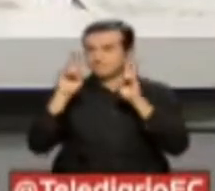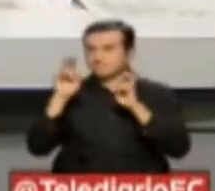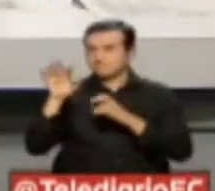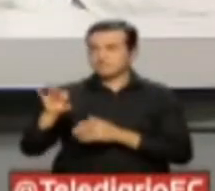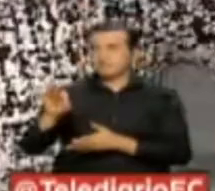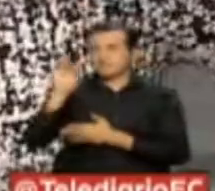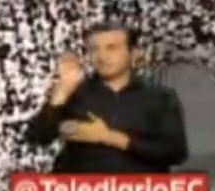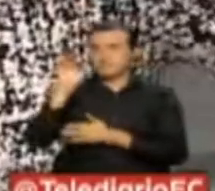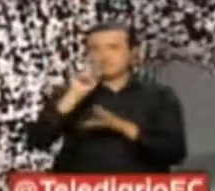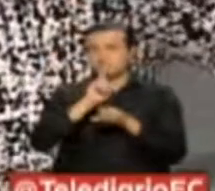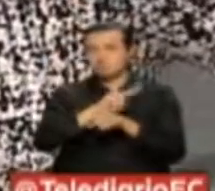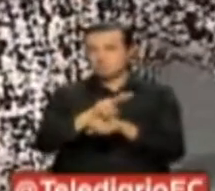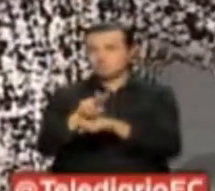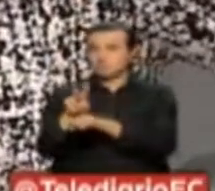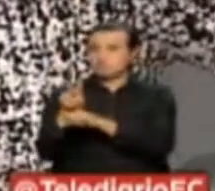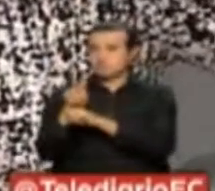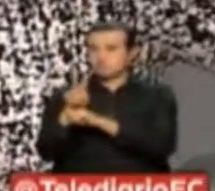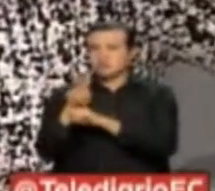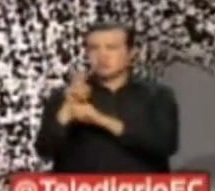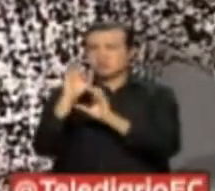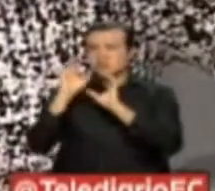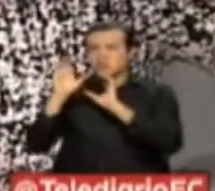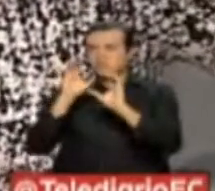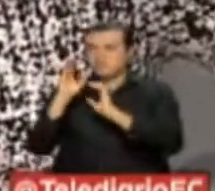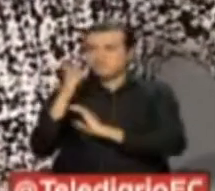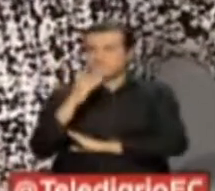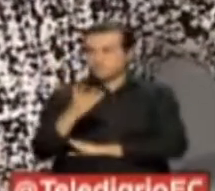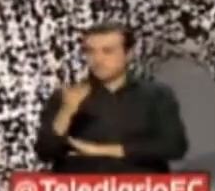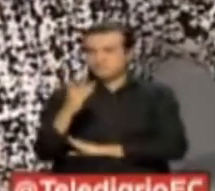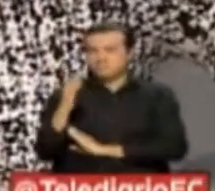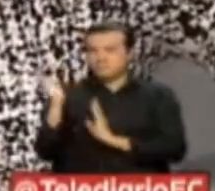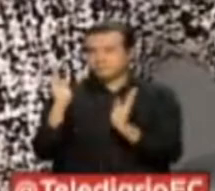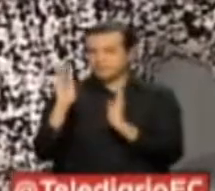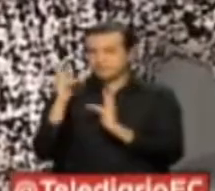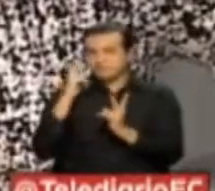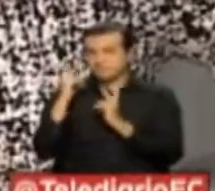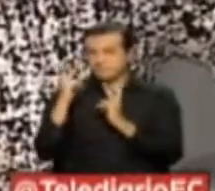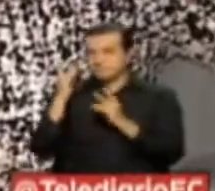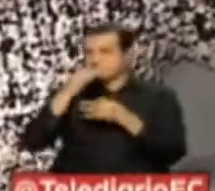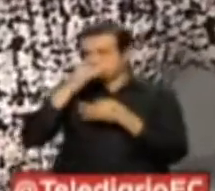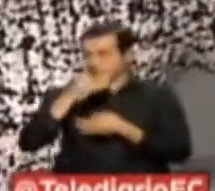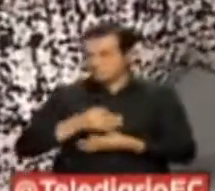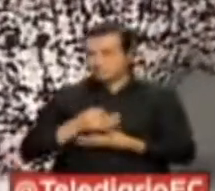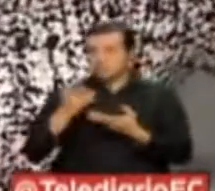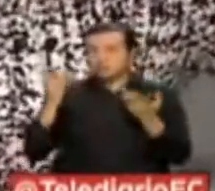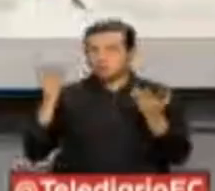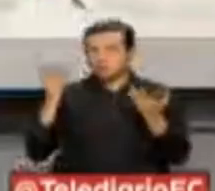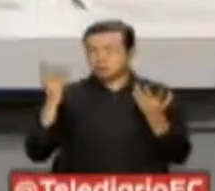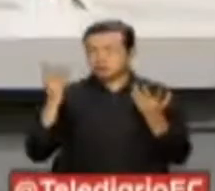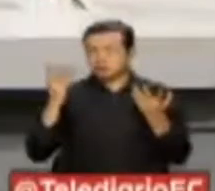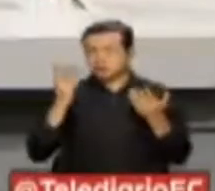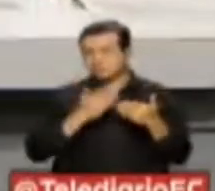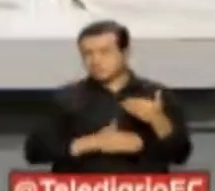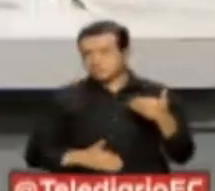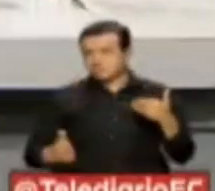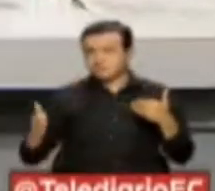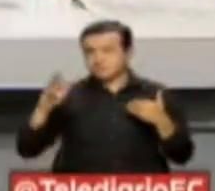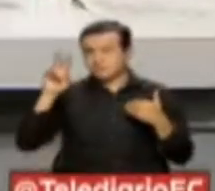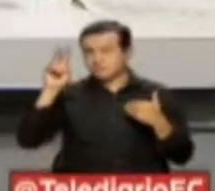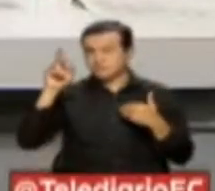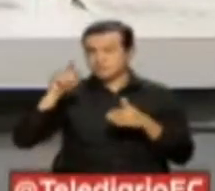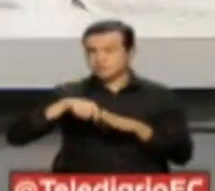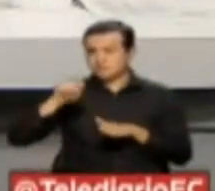designación del superintendente de la información y comunicación es provisional no es definitiva caso contrario con lo que sucede con el